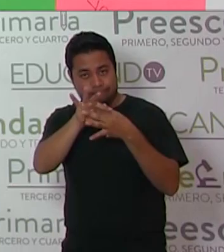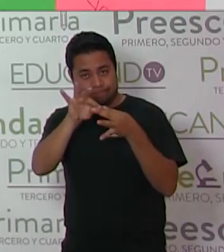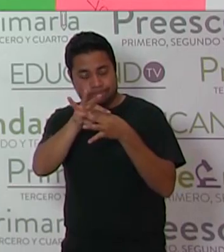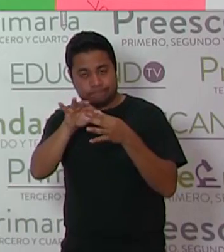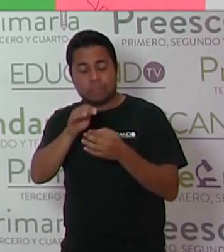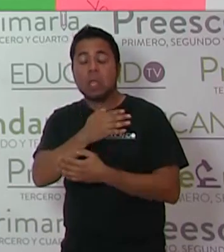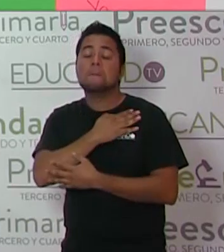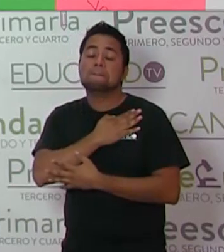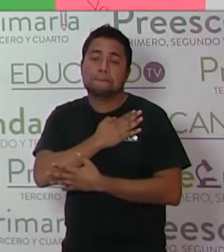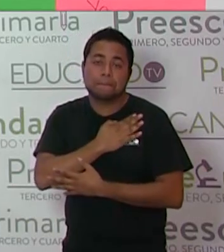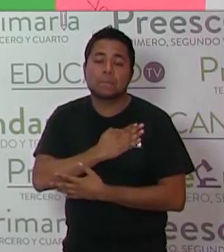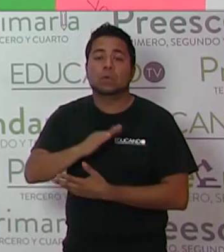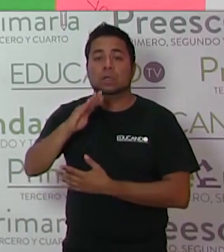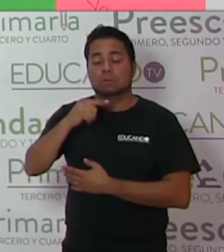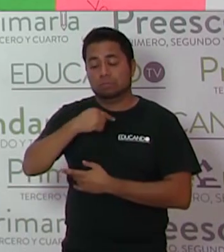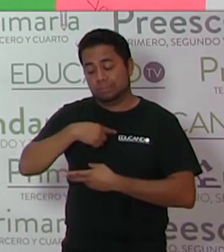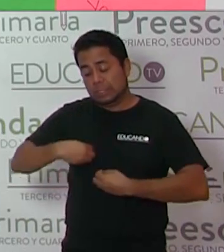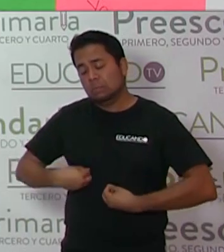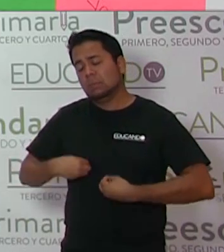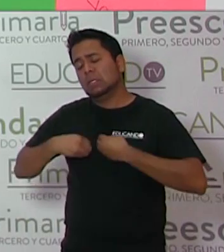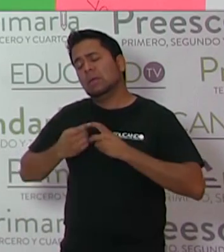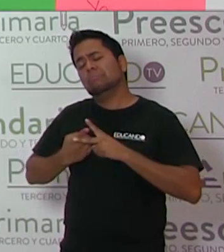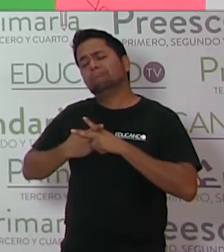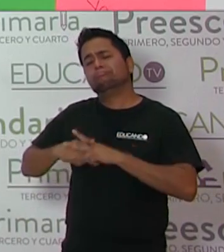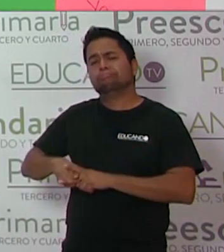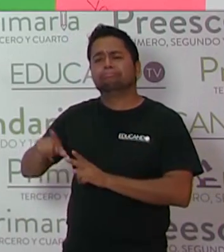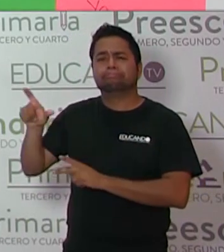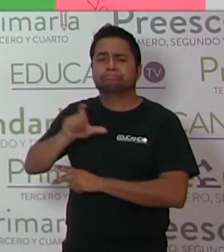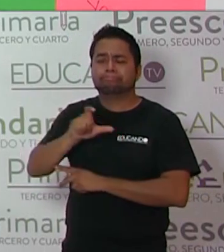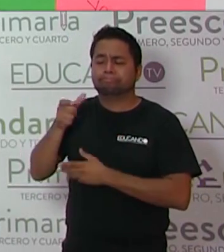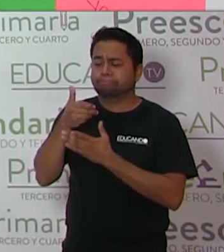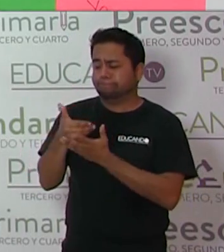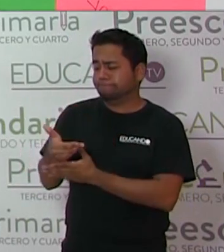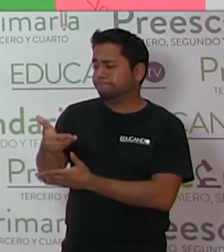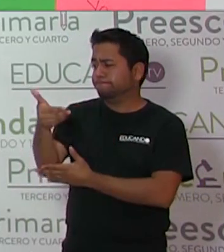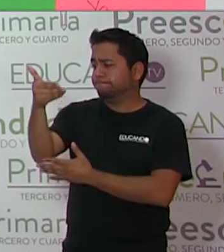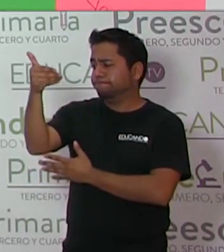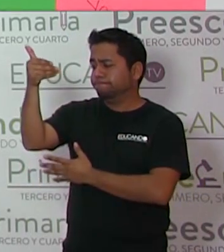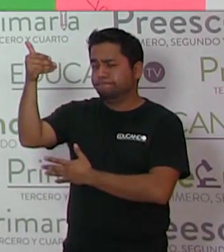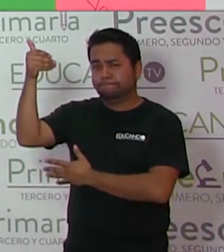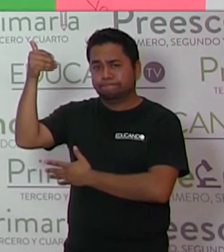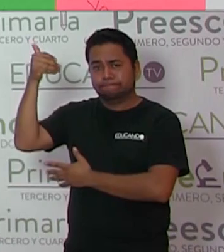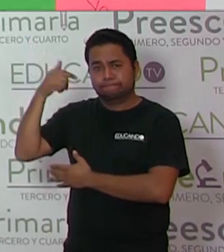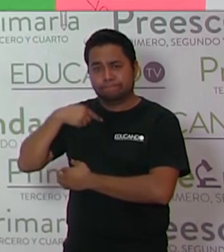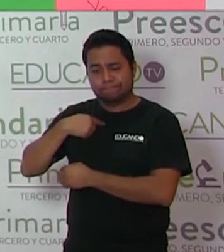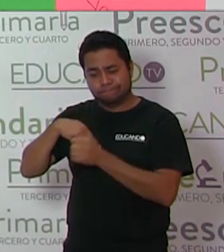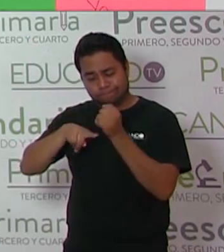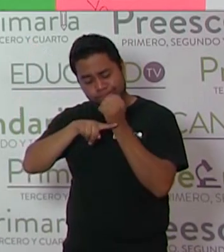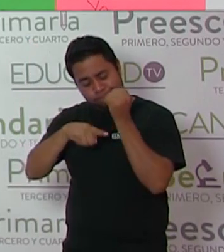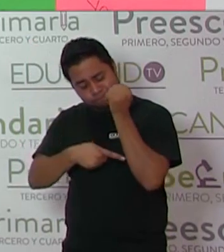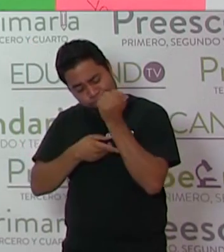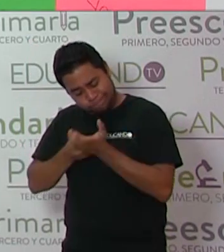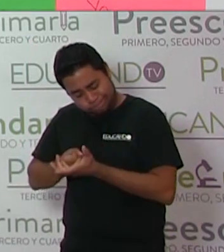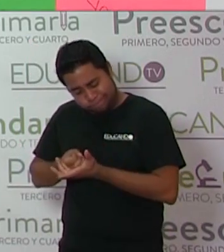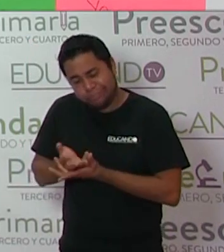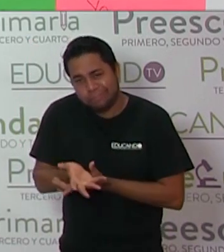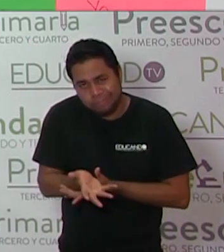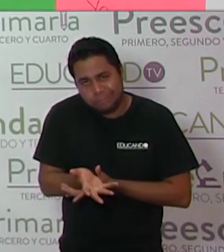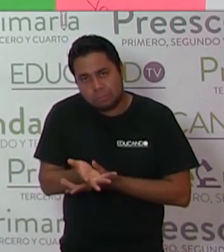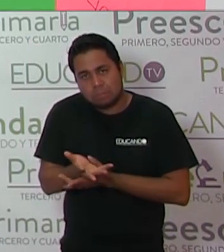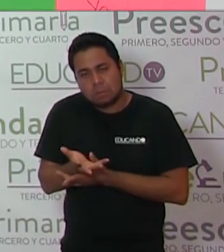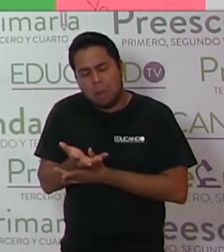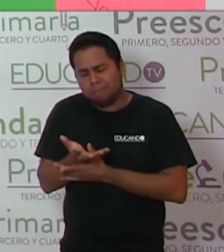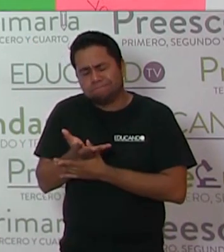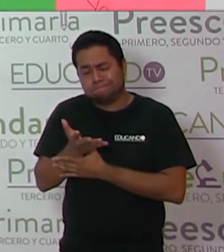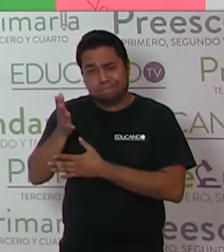este. Bueno, mi vida empezó desde aquel día en que salí del vientre de mi madre.